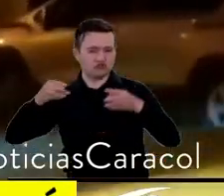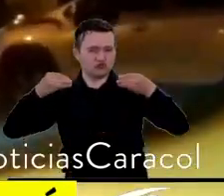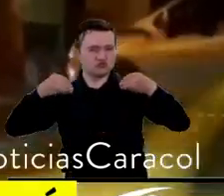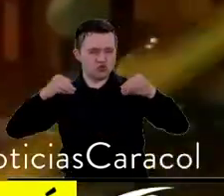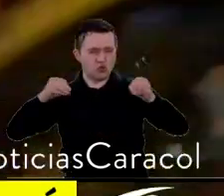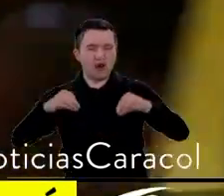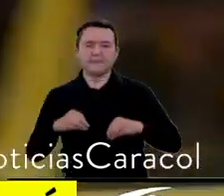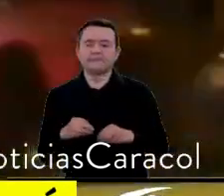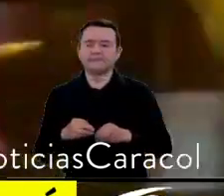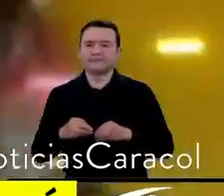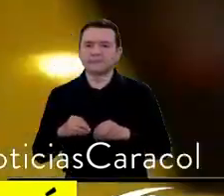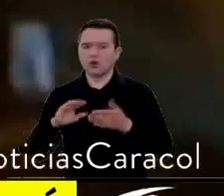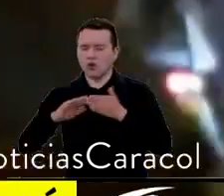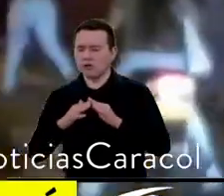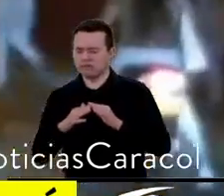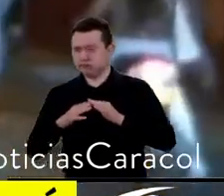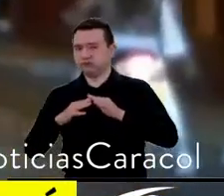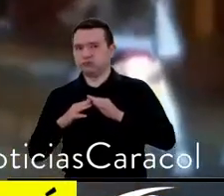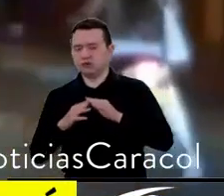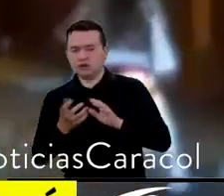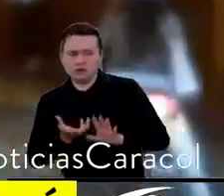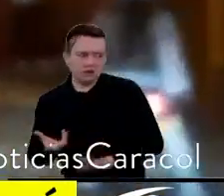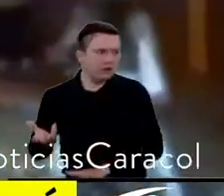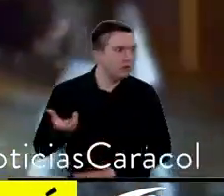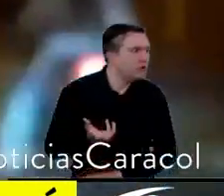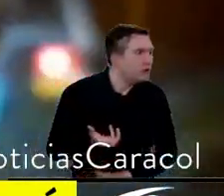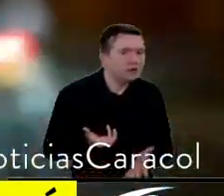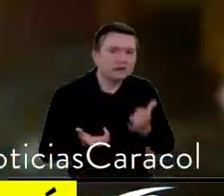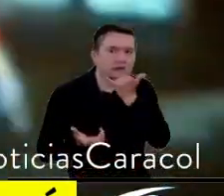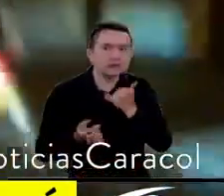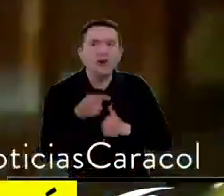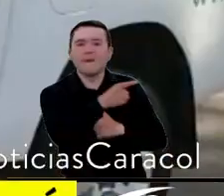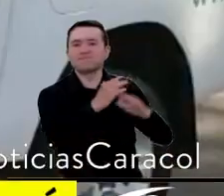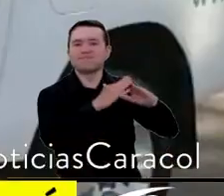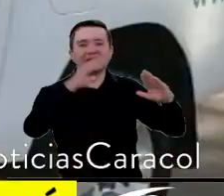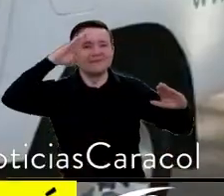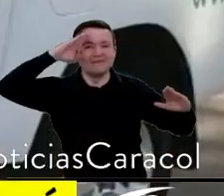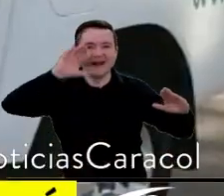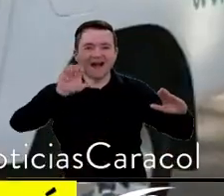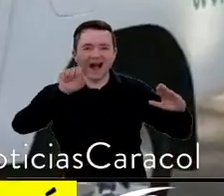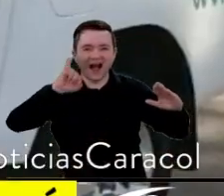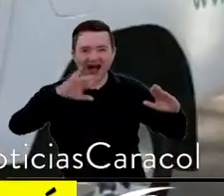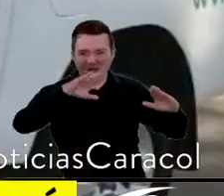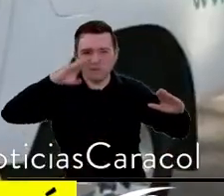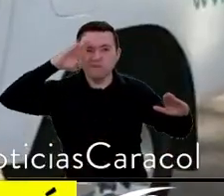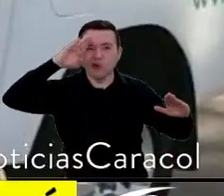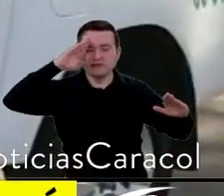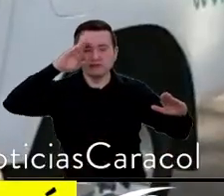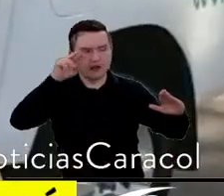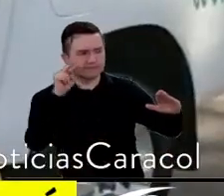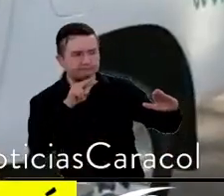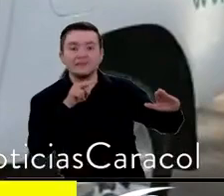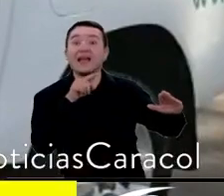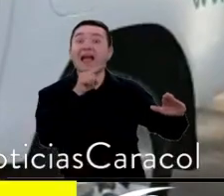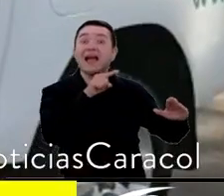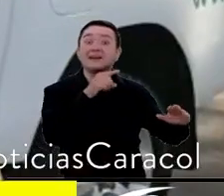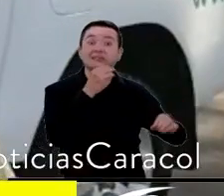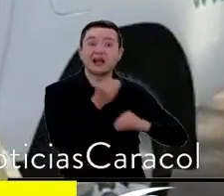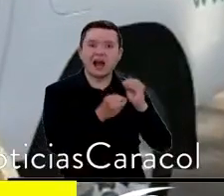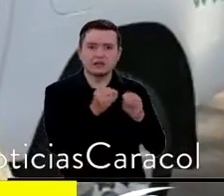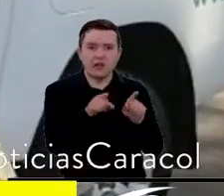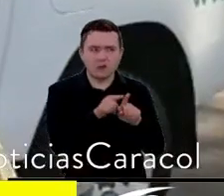la comunidad identificó que se trataba de un atentado contra el CAI de la policía. Este artefacto fue lanzado de manera